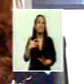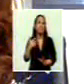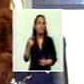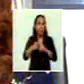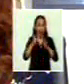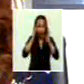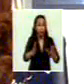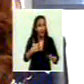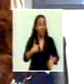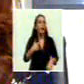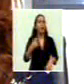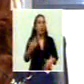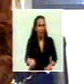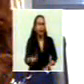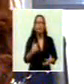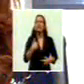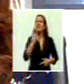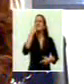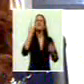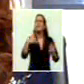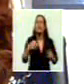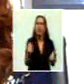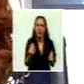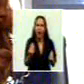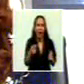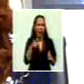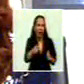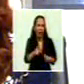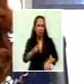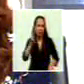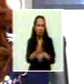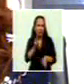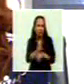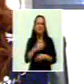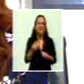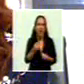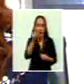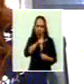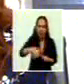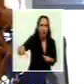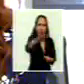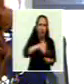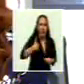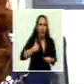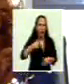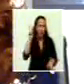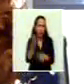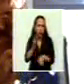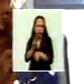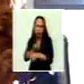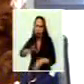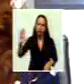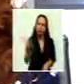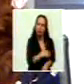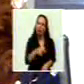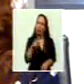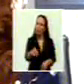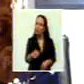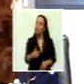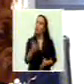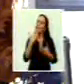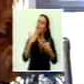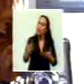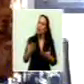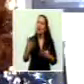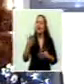interés que no sea el de defender siempre el interés de todos mis compatriotas. Muchas gracias y muy buenas tardes